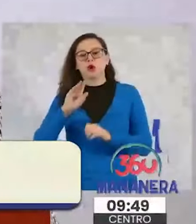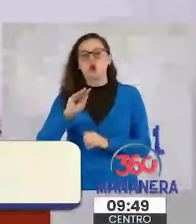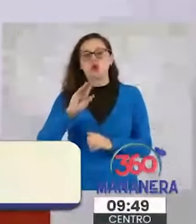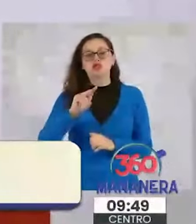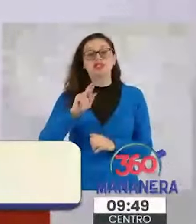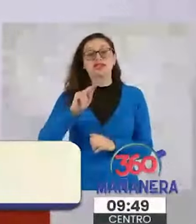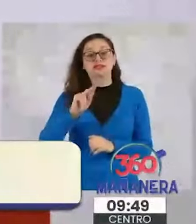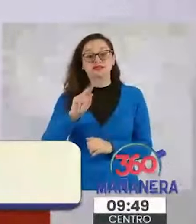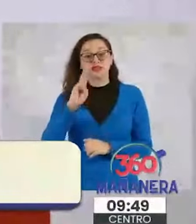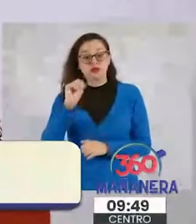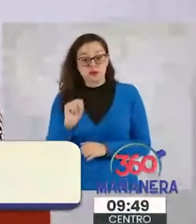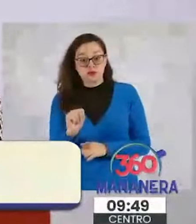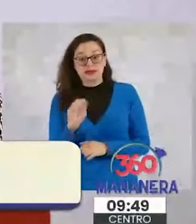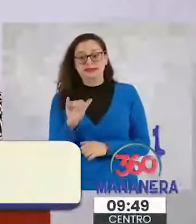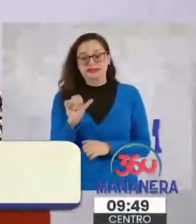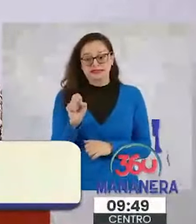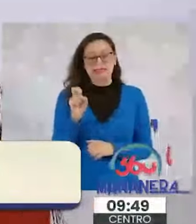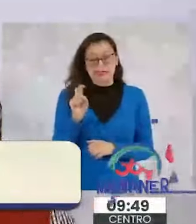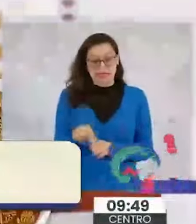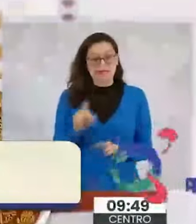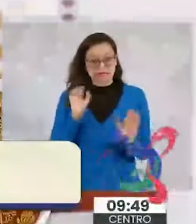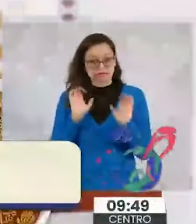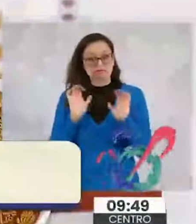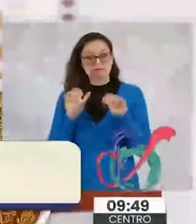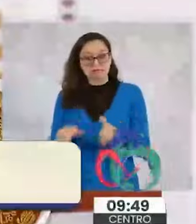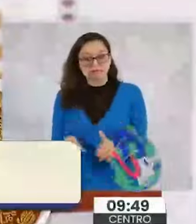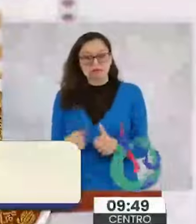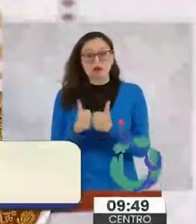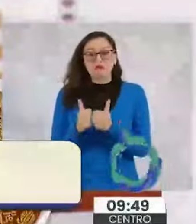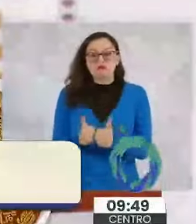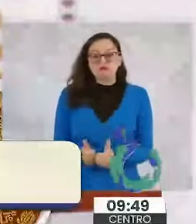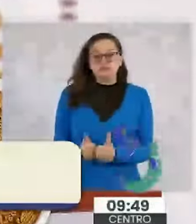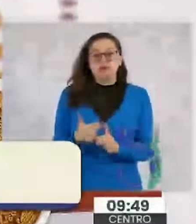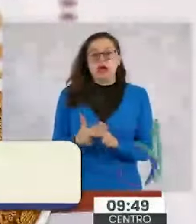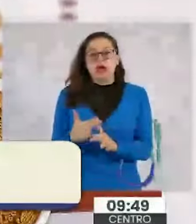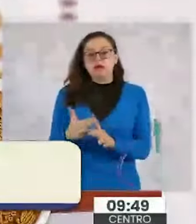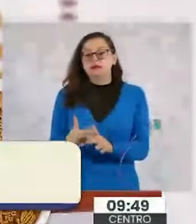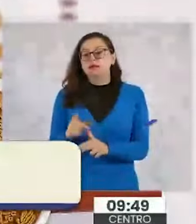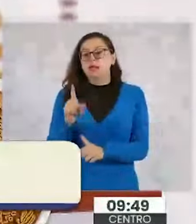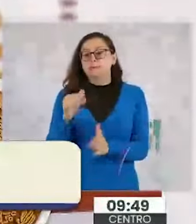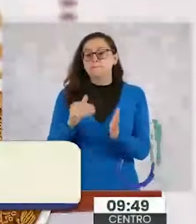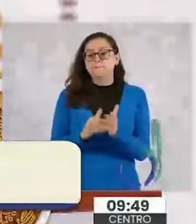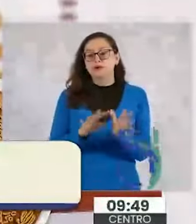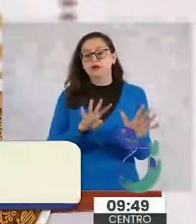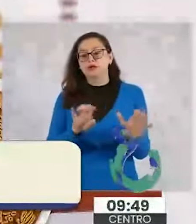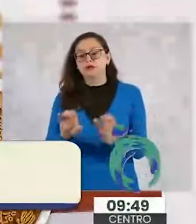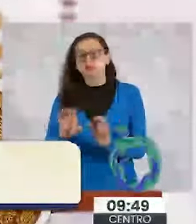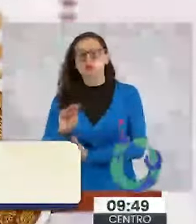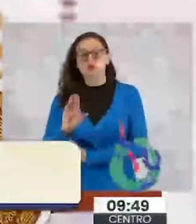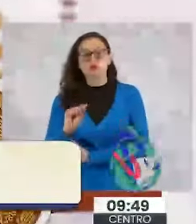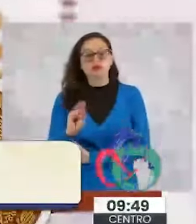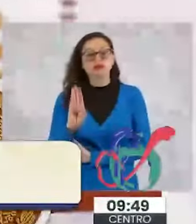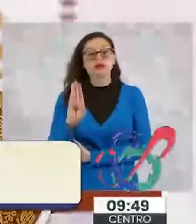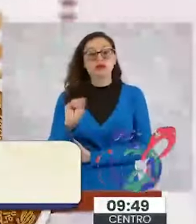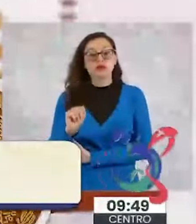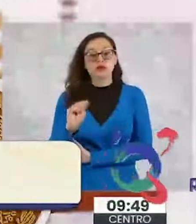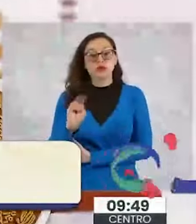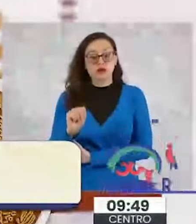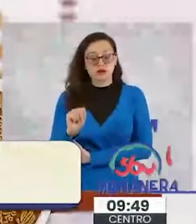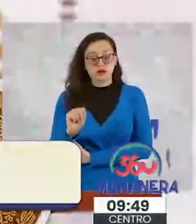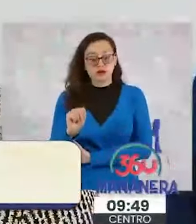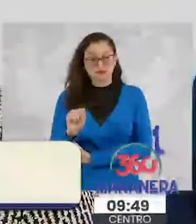seguridad nacional en el cisen donde permaneció hasta 1999 y